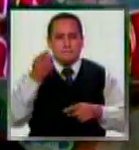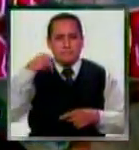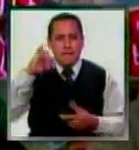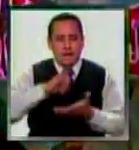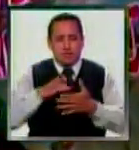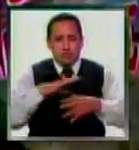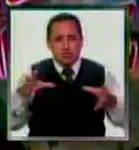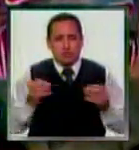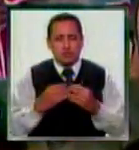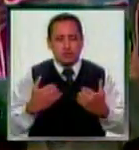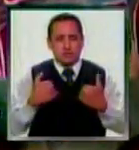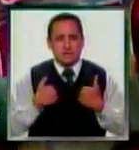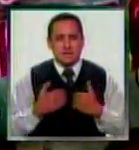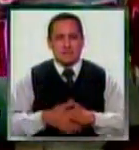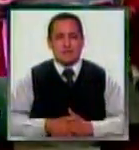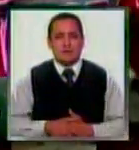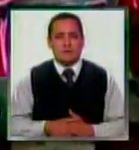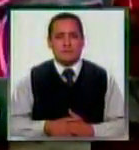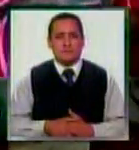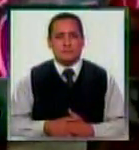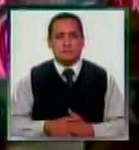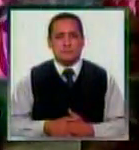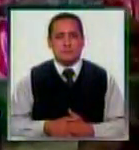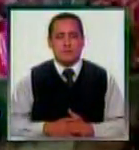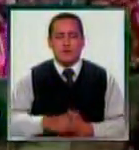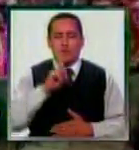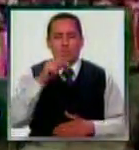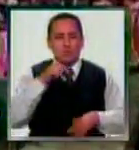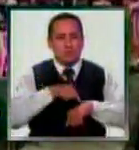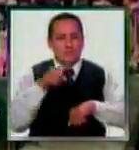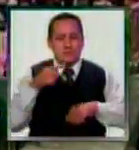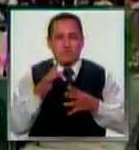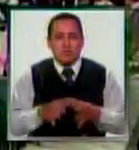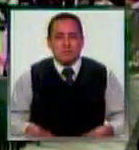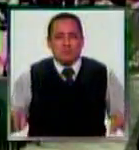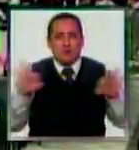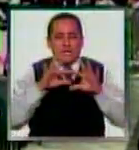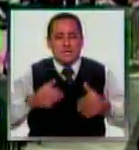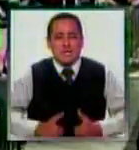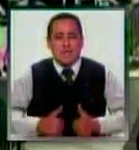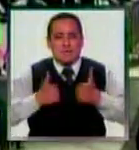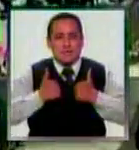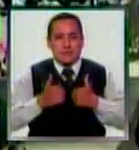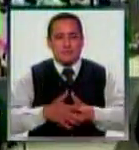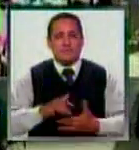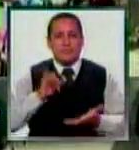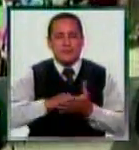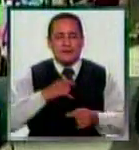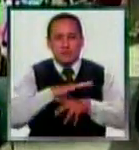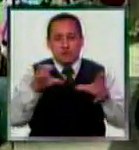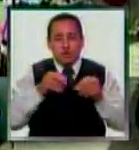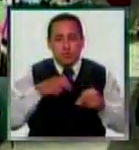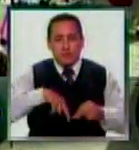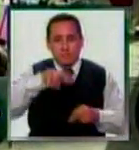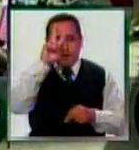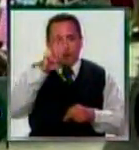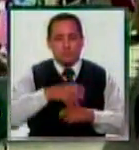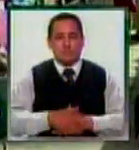nosotros constituye un momento importante en la vida de la República del